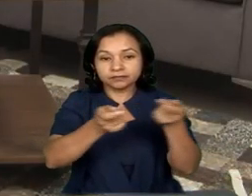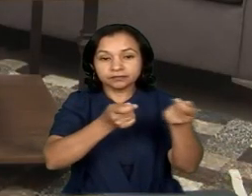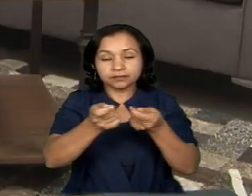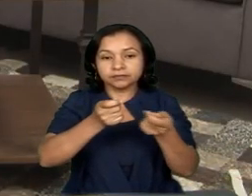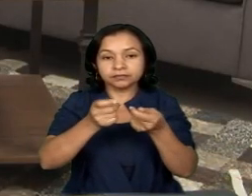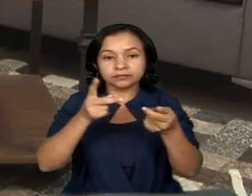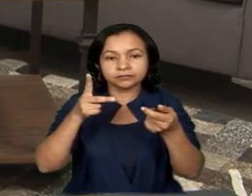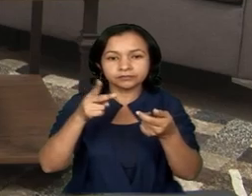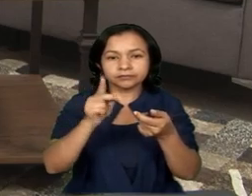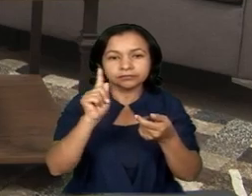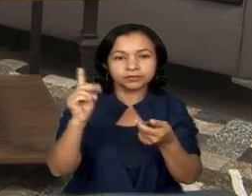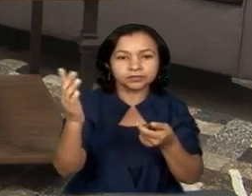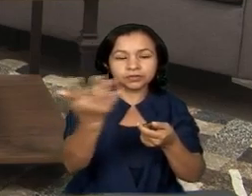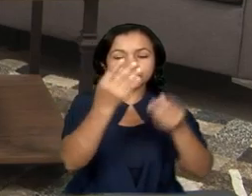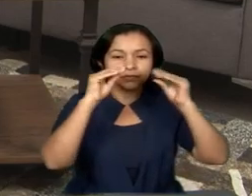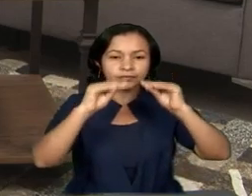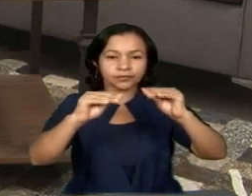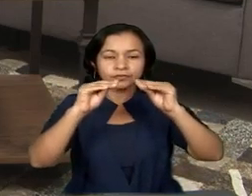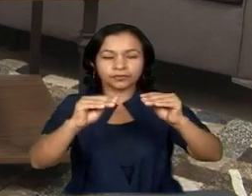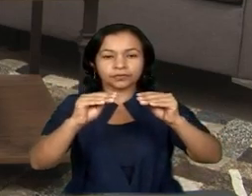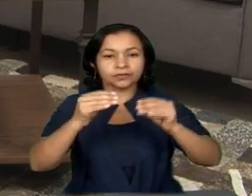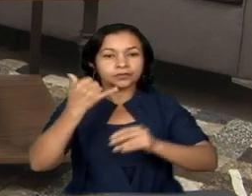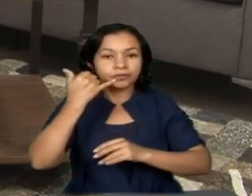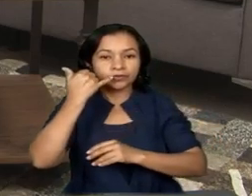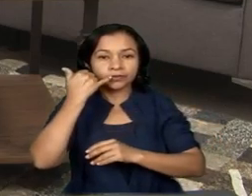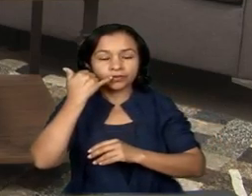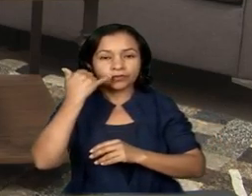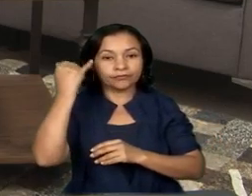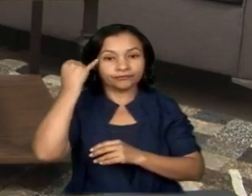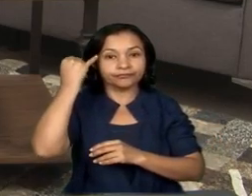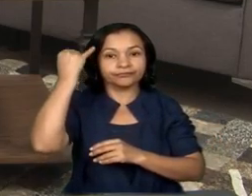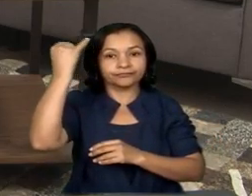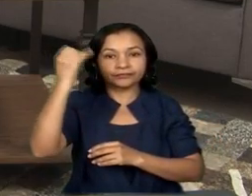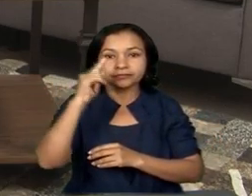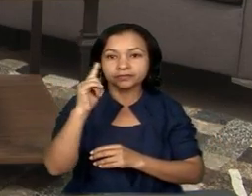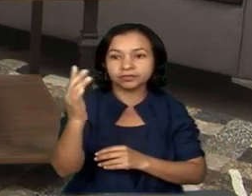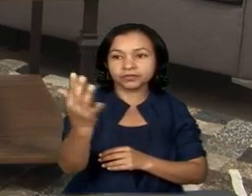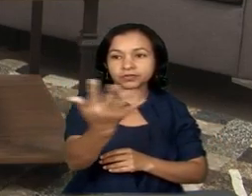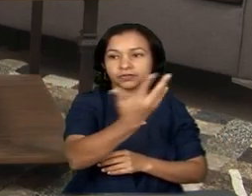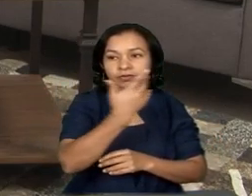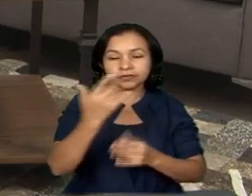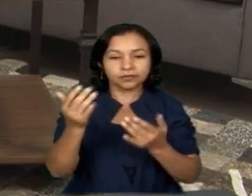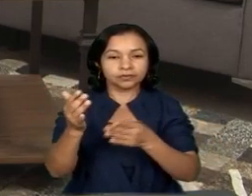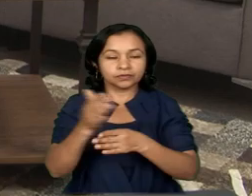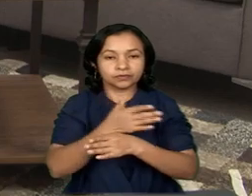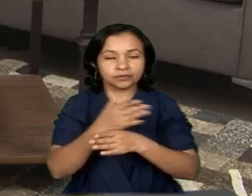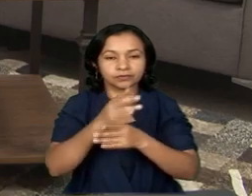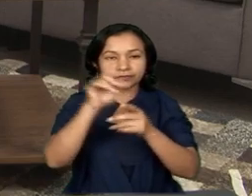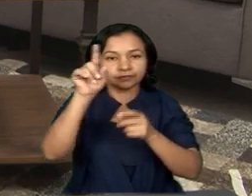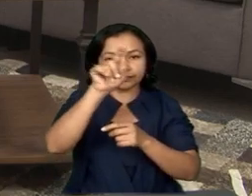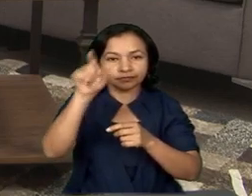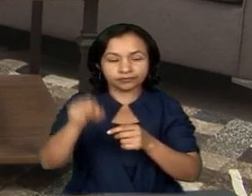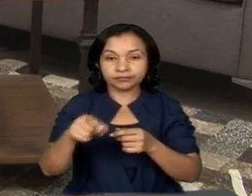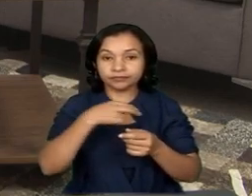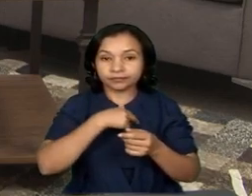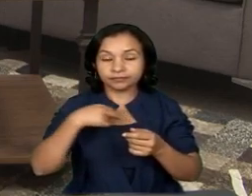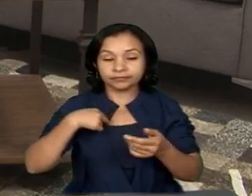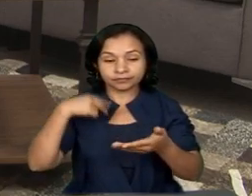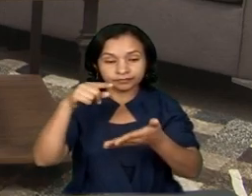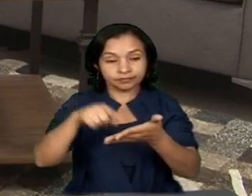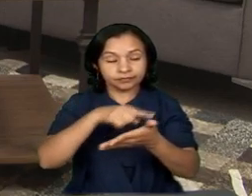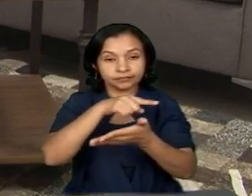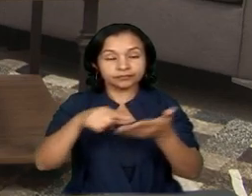de circulación de todos los centros educativos los teléfonos inteligentes o todas las unidades de dispositivos de interacción con internet. Lo que sucedió en las